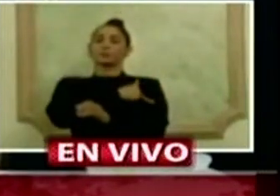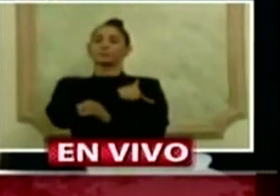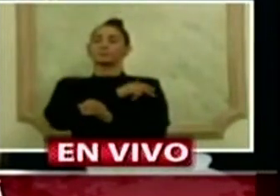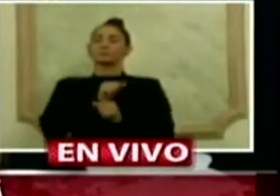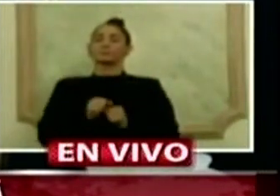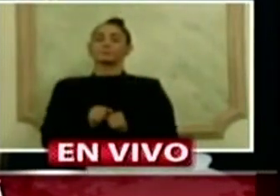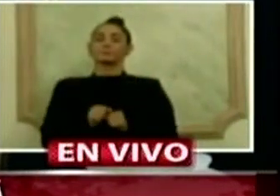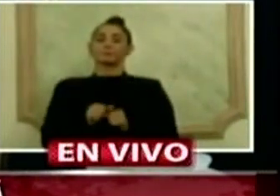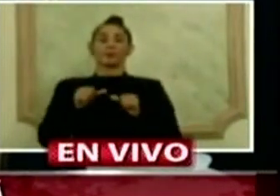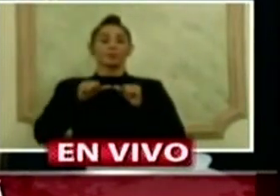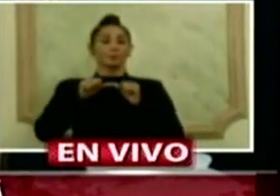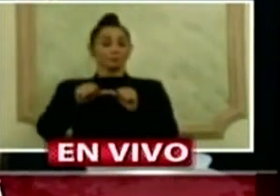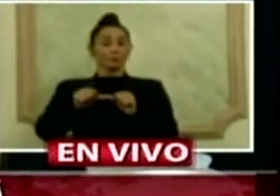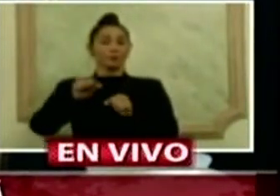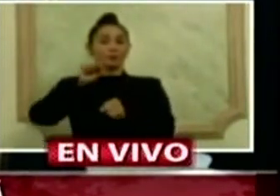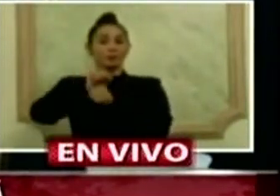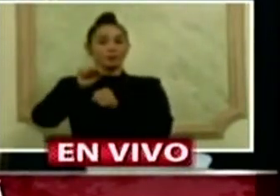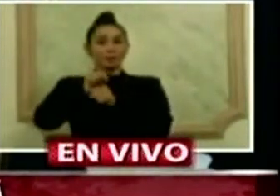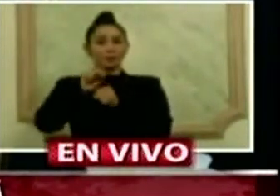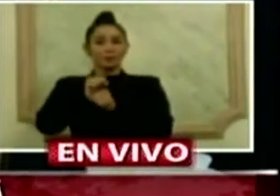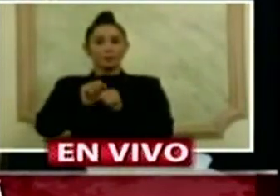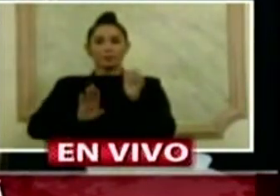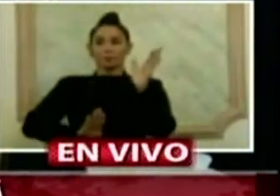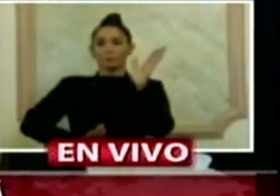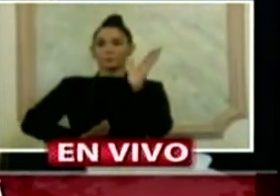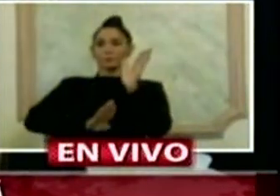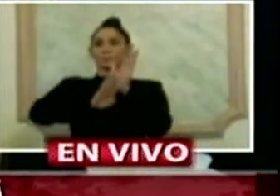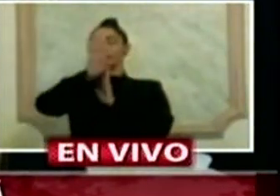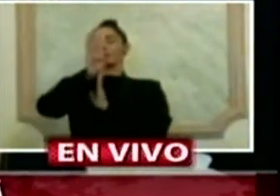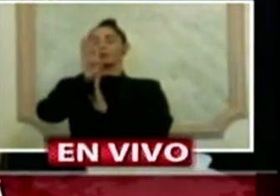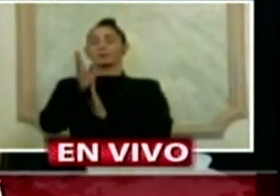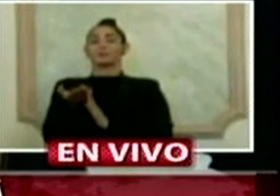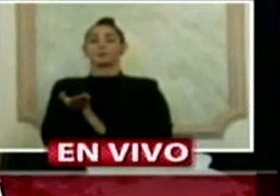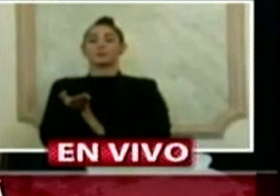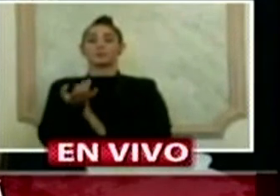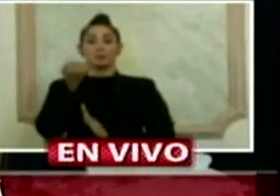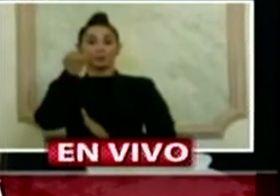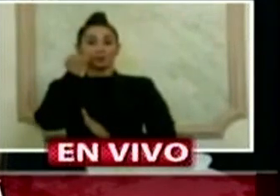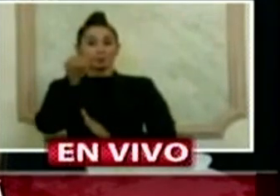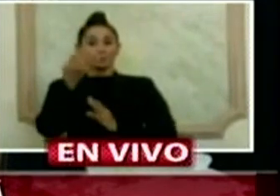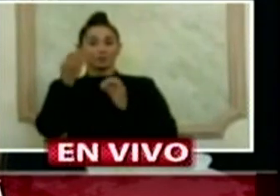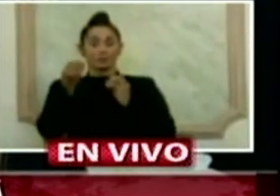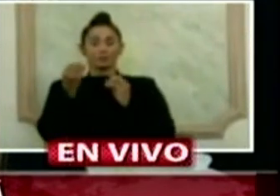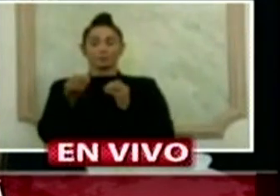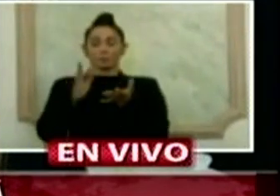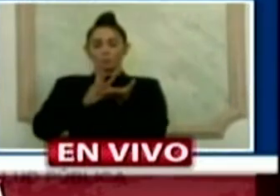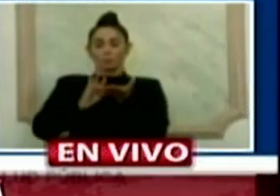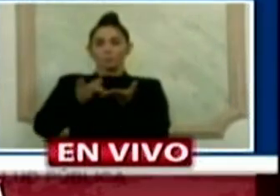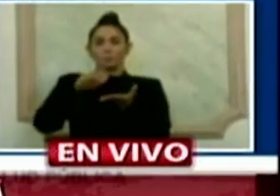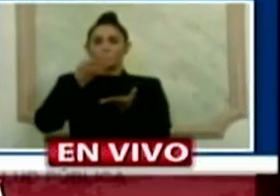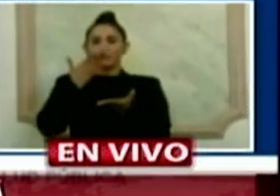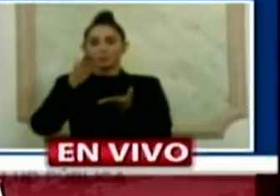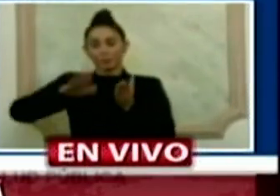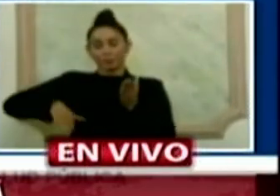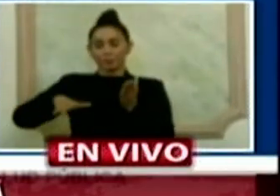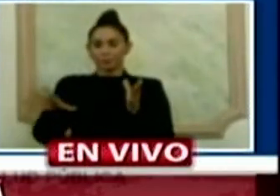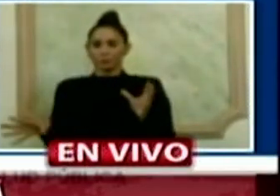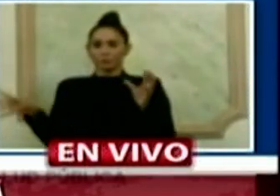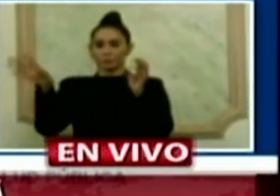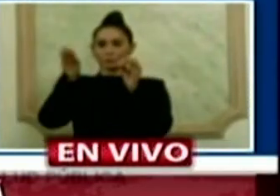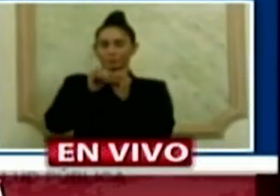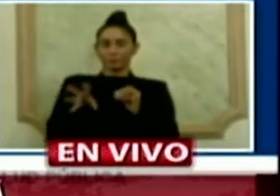Estamos trabajando para superar el desabastecimiento en medicamentos, pruebas e